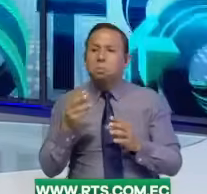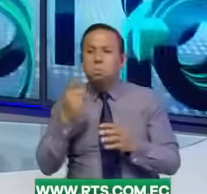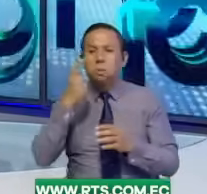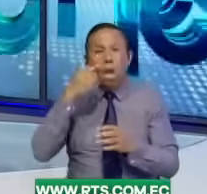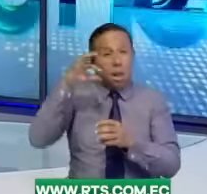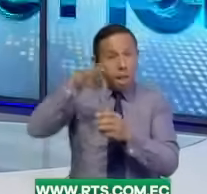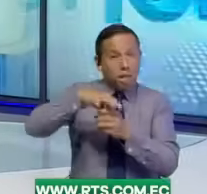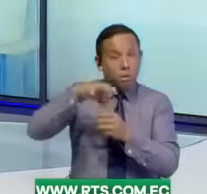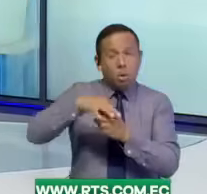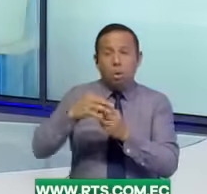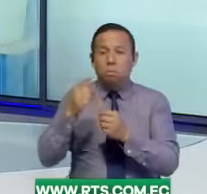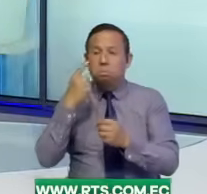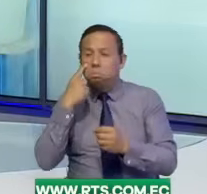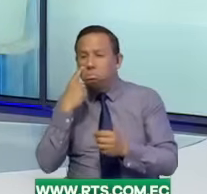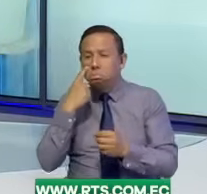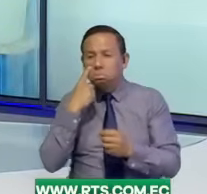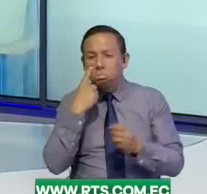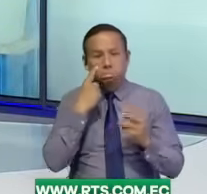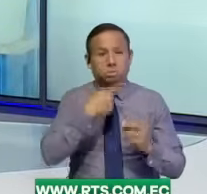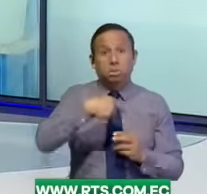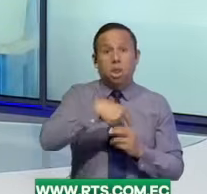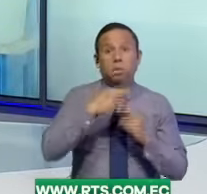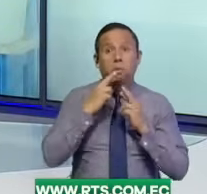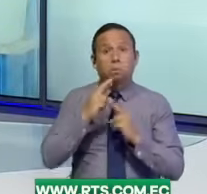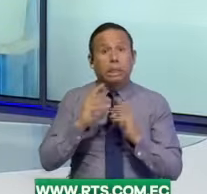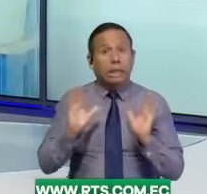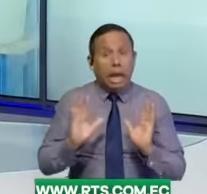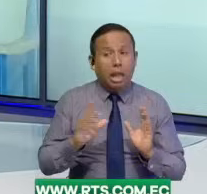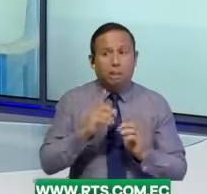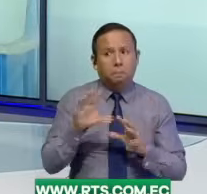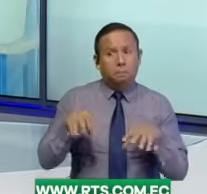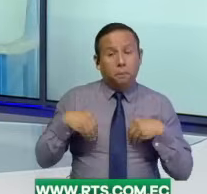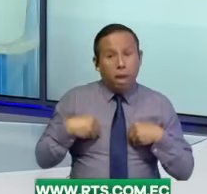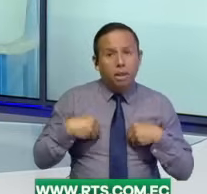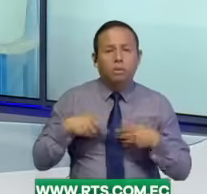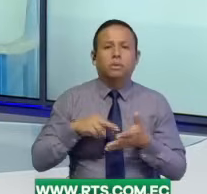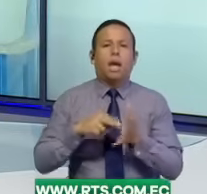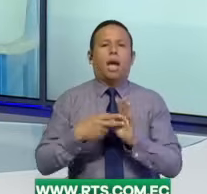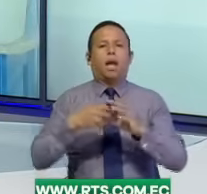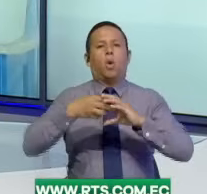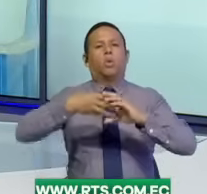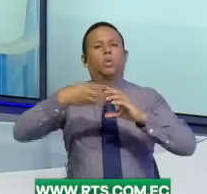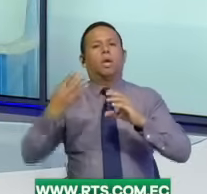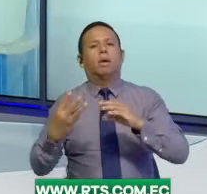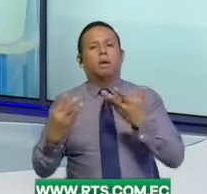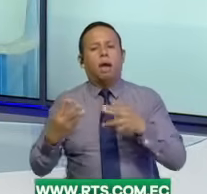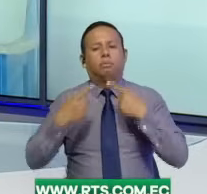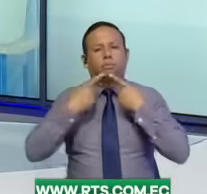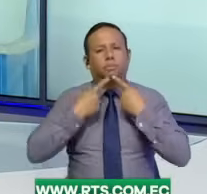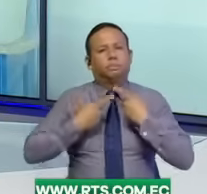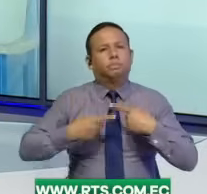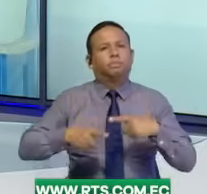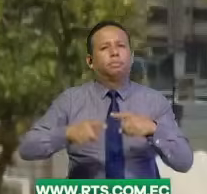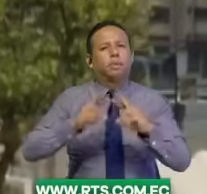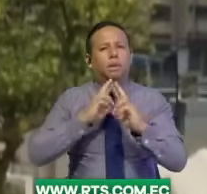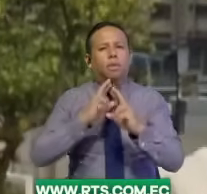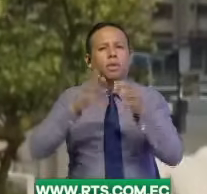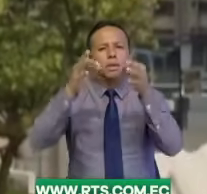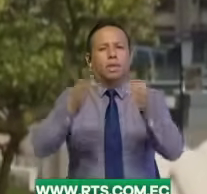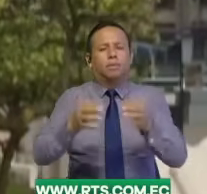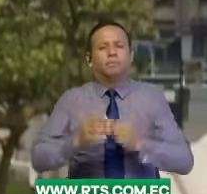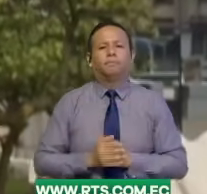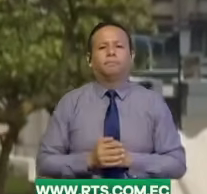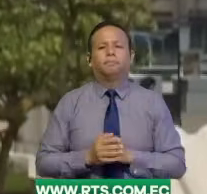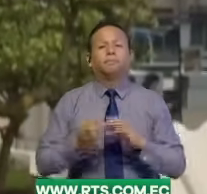consulta popular, el Consejo Nacional Electoral se apresta para la publicación de resultados definitivos. El